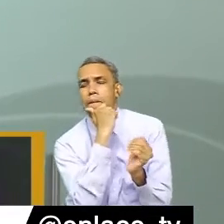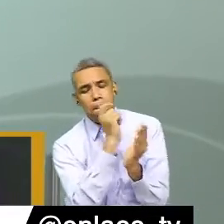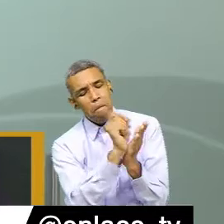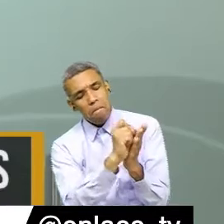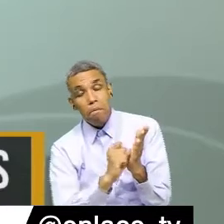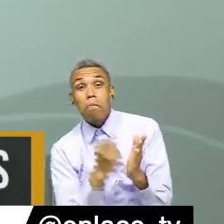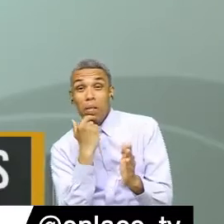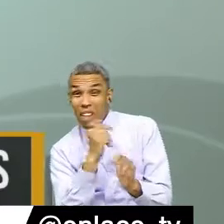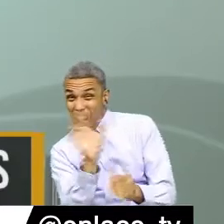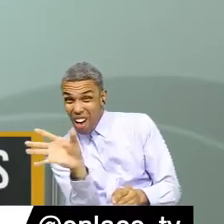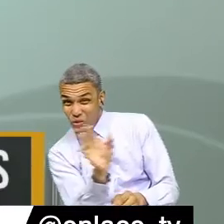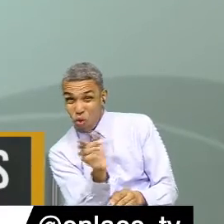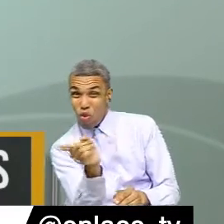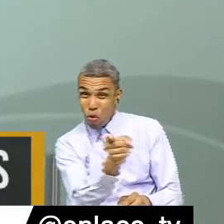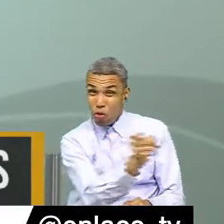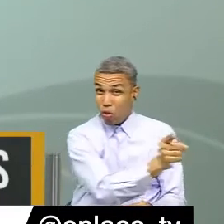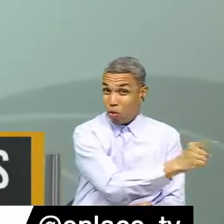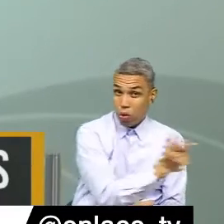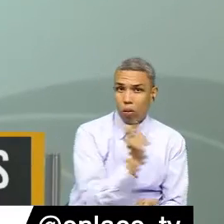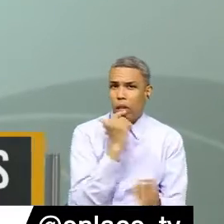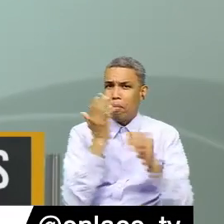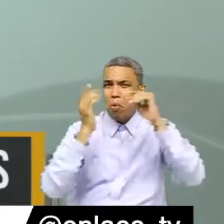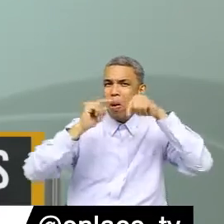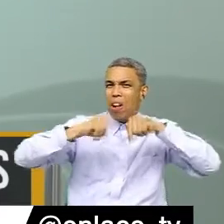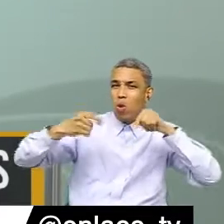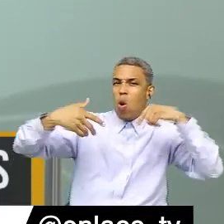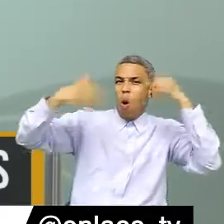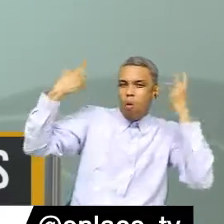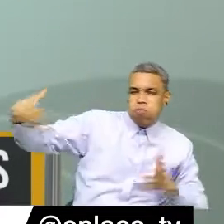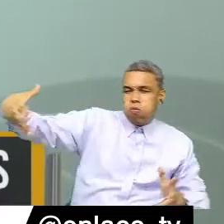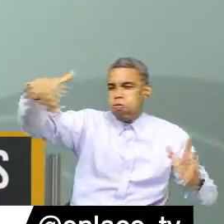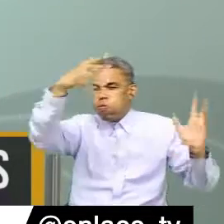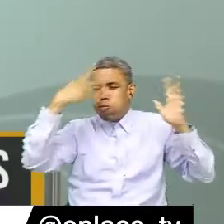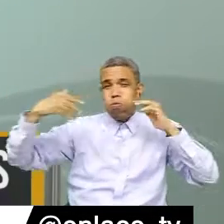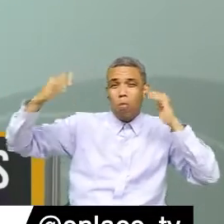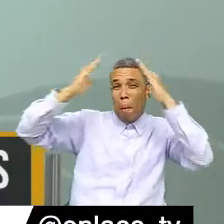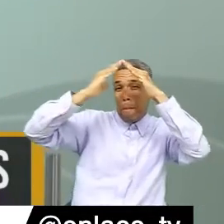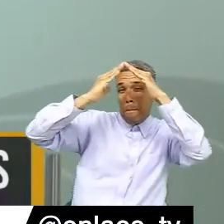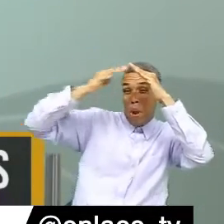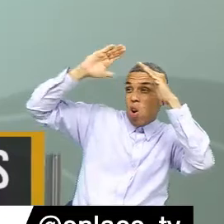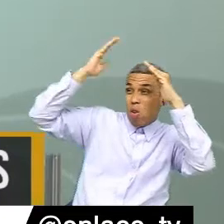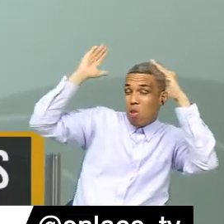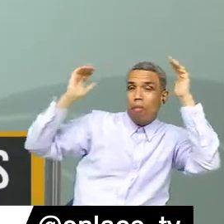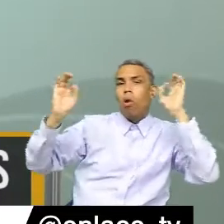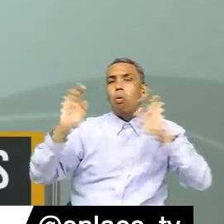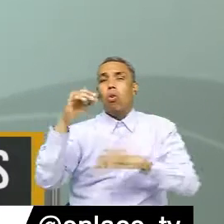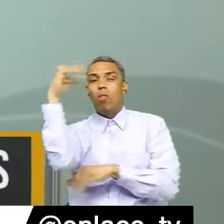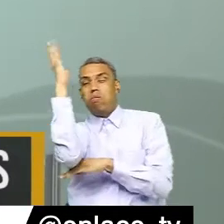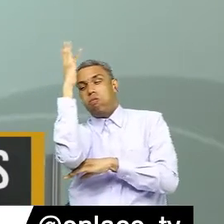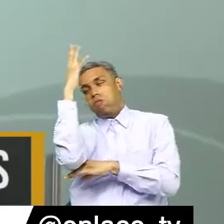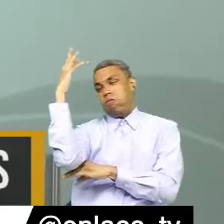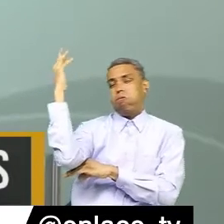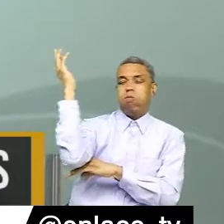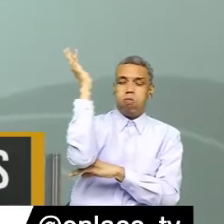tenemos que cambiarles también las tejas por la caída de árboles que también se presentaron ya tenemos todo esto identificado simplemente estamos